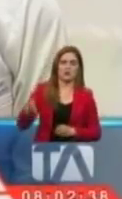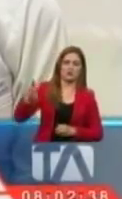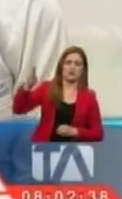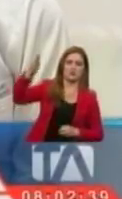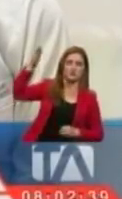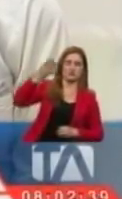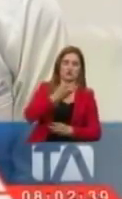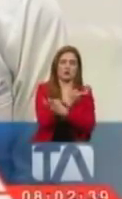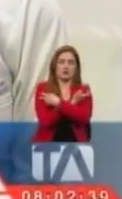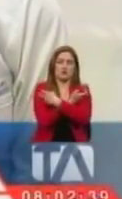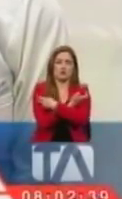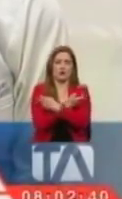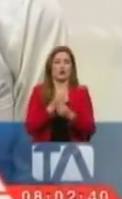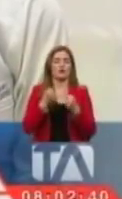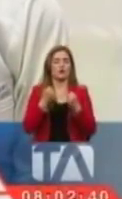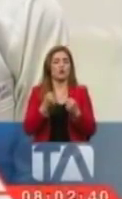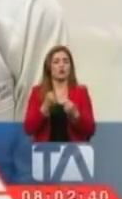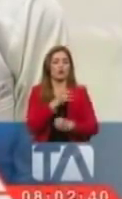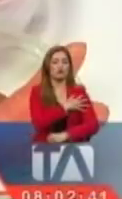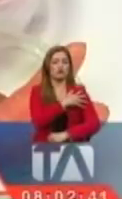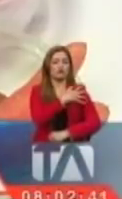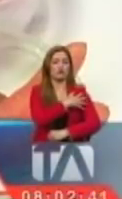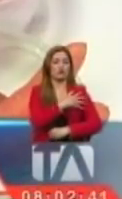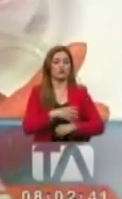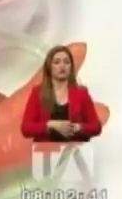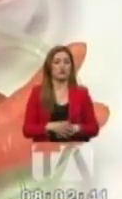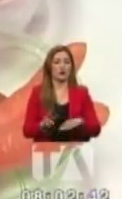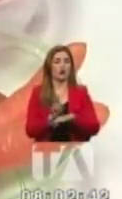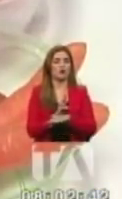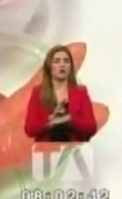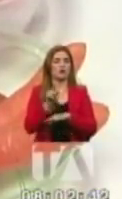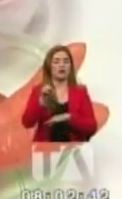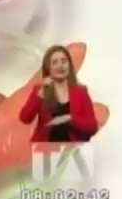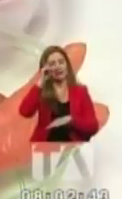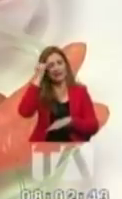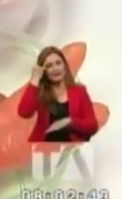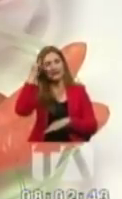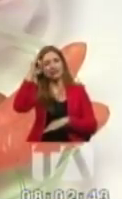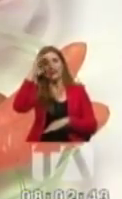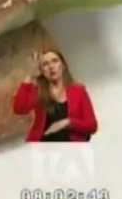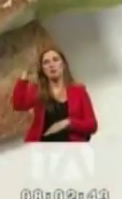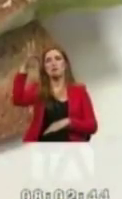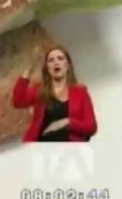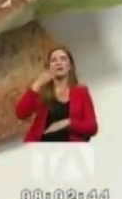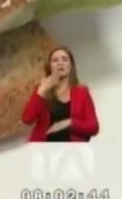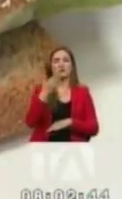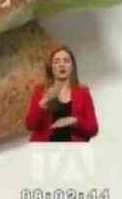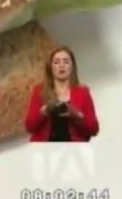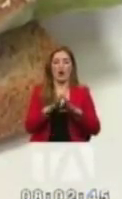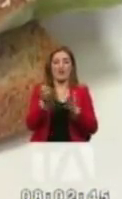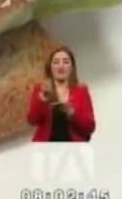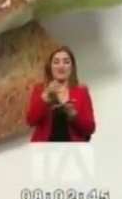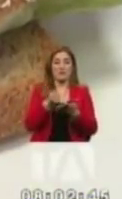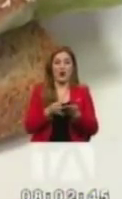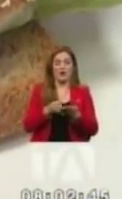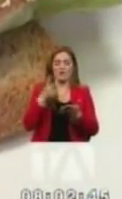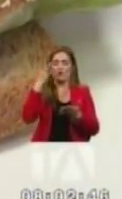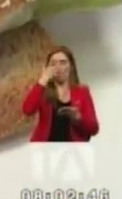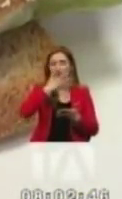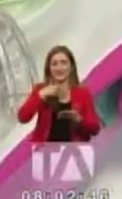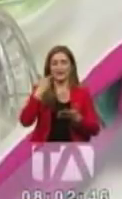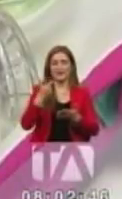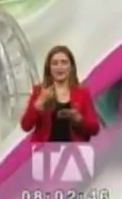de sus huesos de su use también su imaginación con los alimentos puede crear lindas